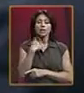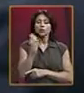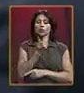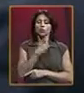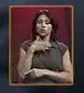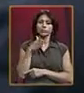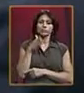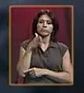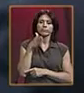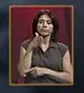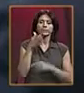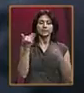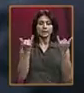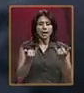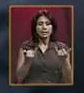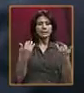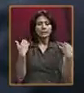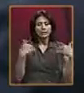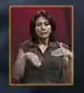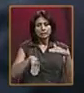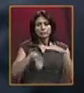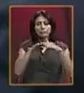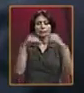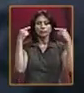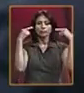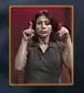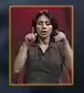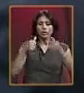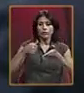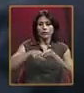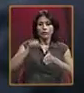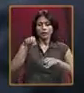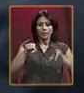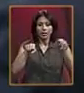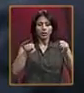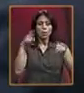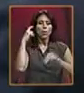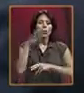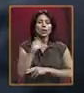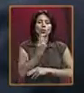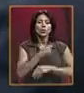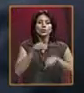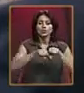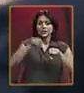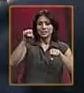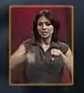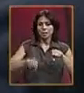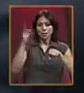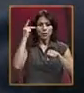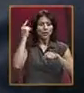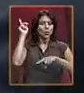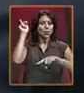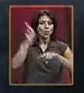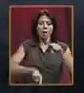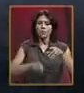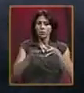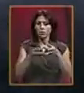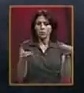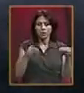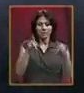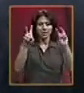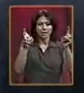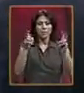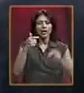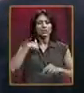referendo porque nuestro sistema político ha sido incapaz de resolver ese tema, ¿verdad? Y ahí yo creo que hay